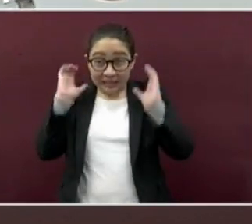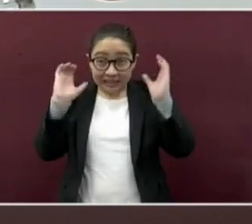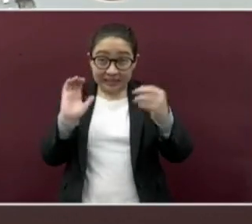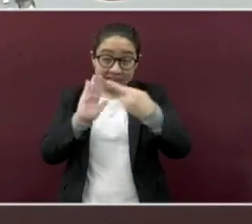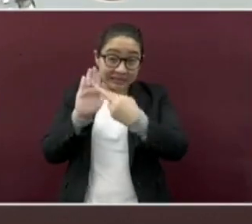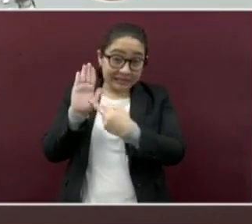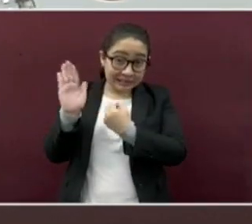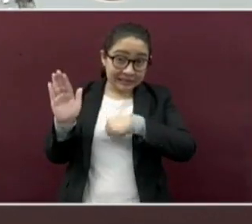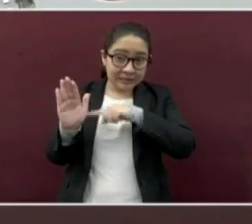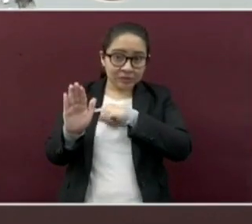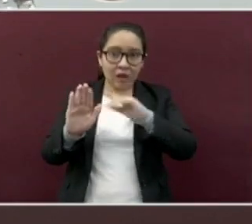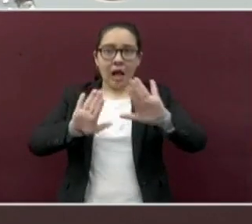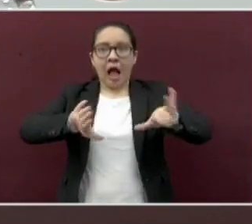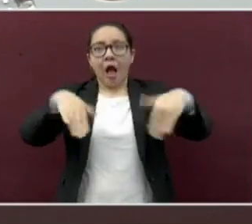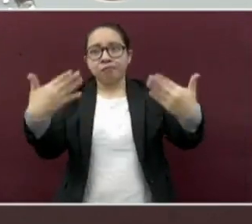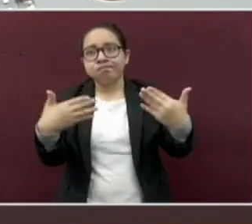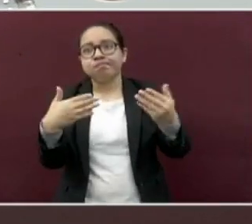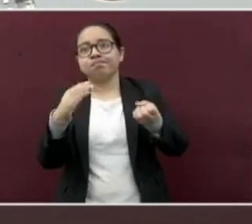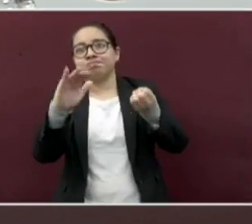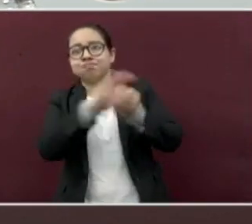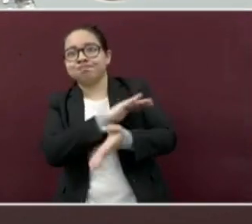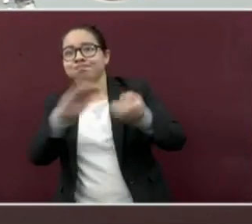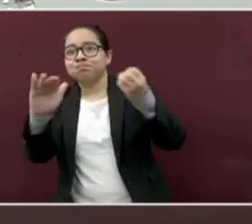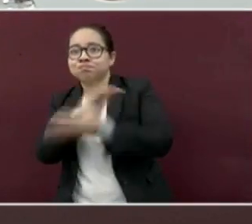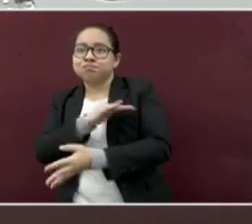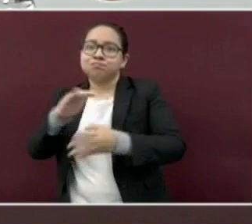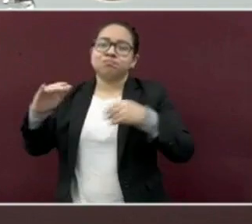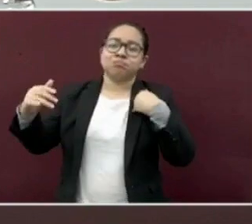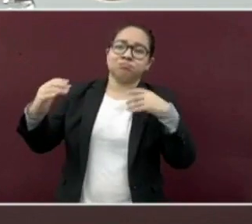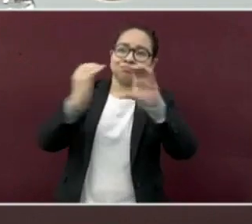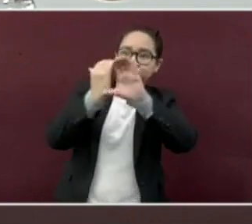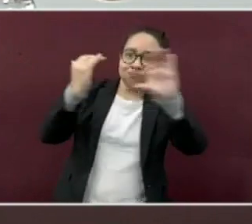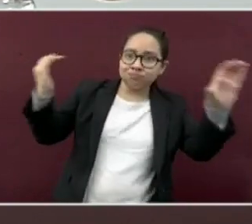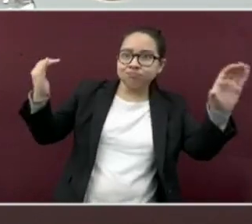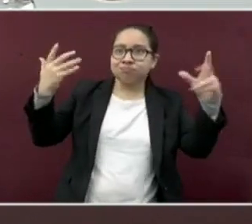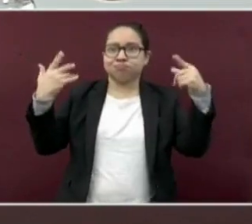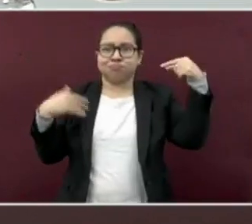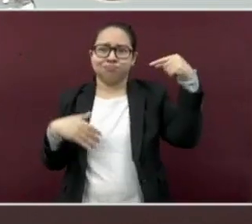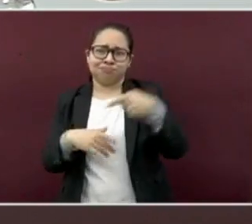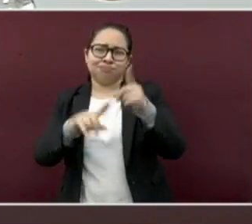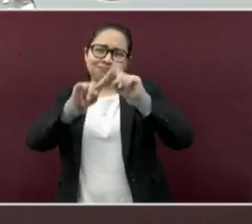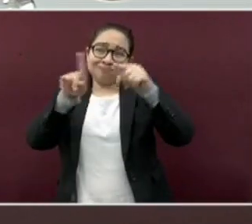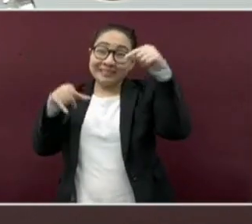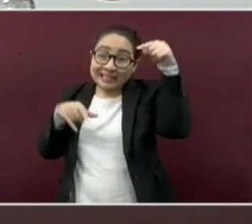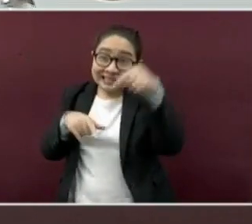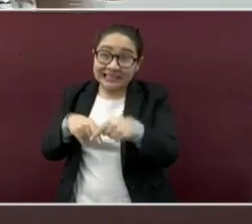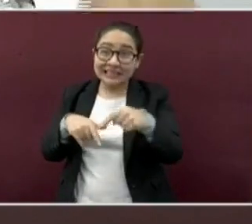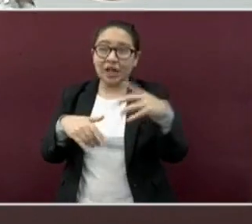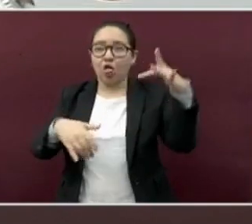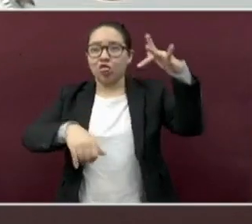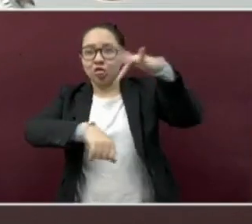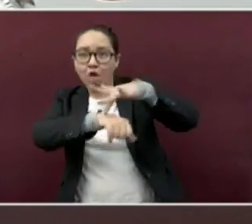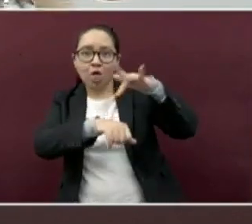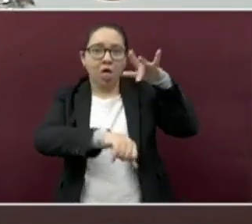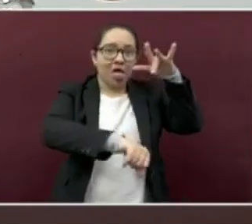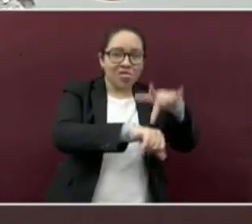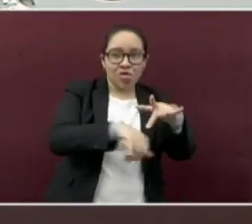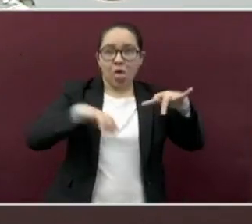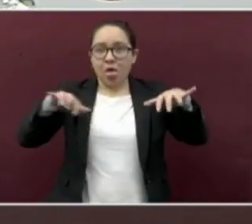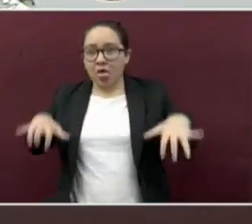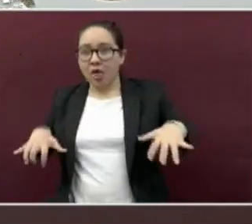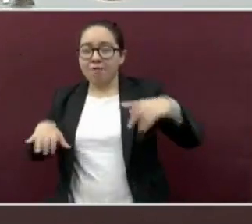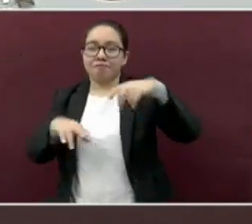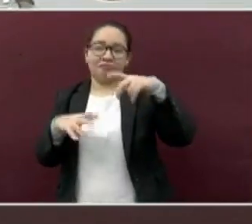hacen uso de espacios públicos, como el transporte. Allí se sujetan a los asientos, a